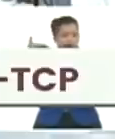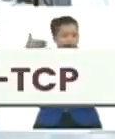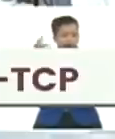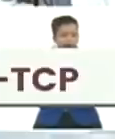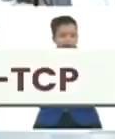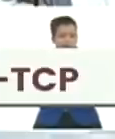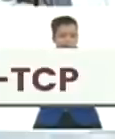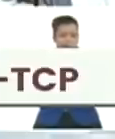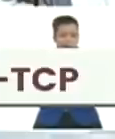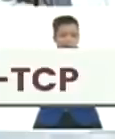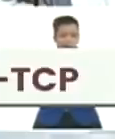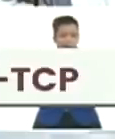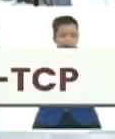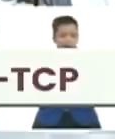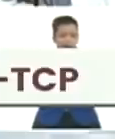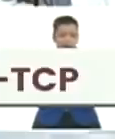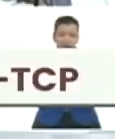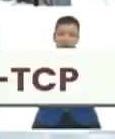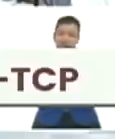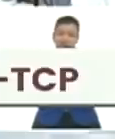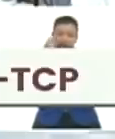y donde se hundió Napoleón,